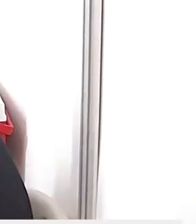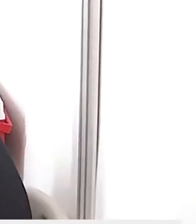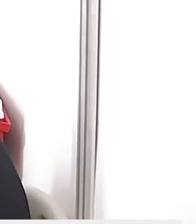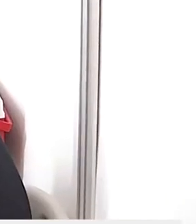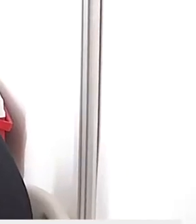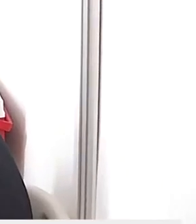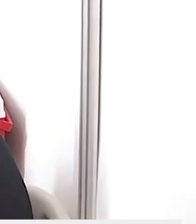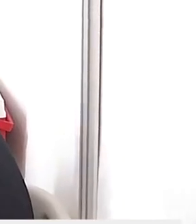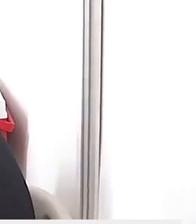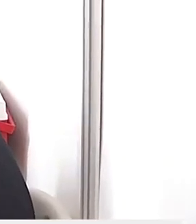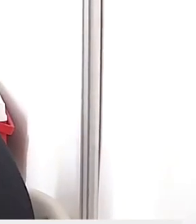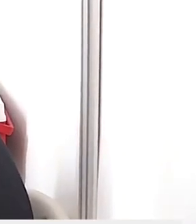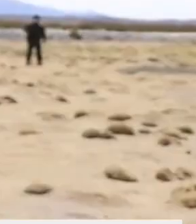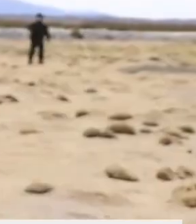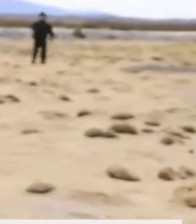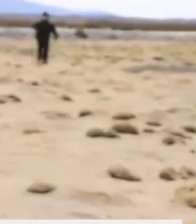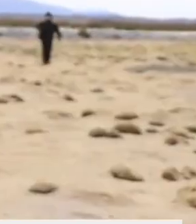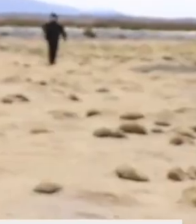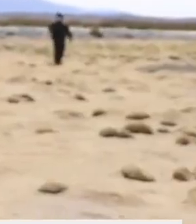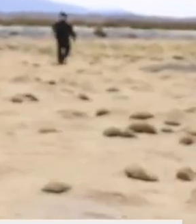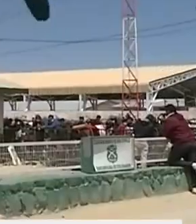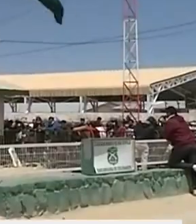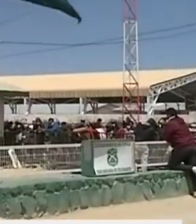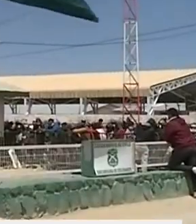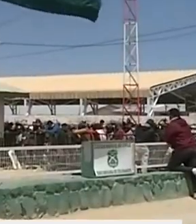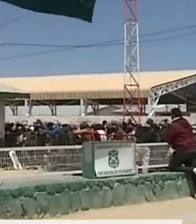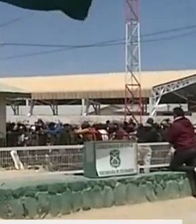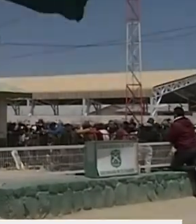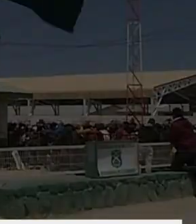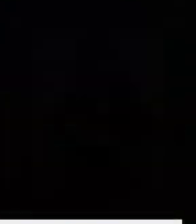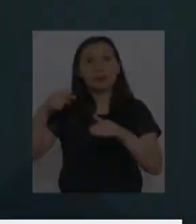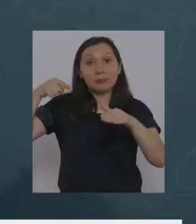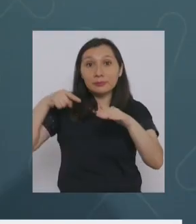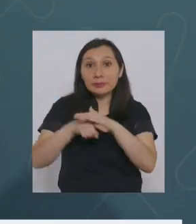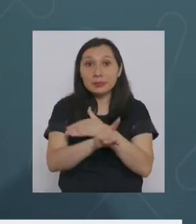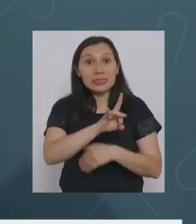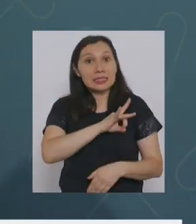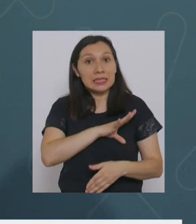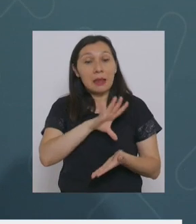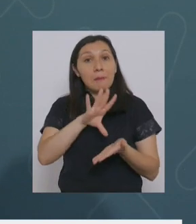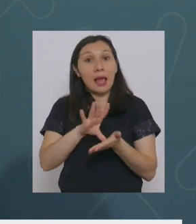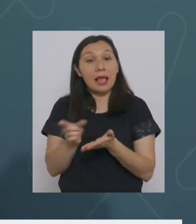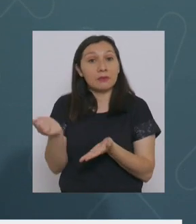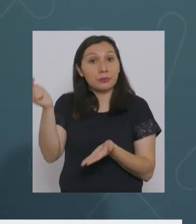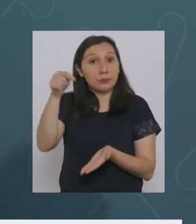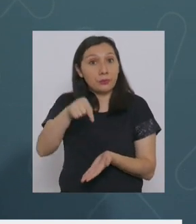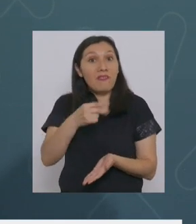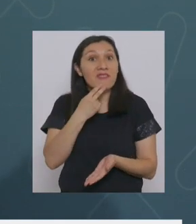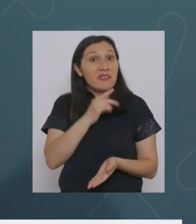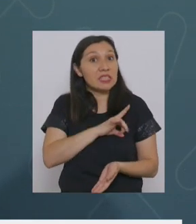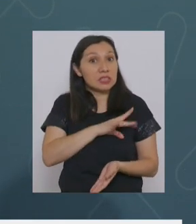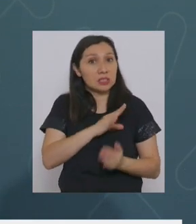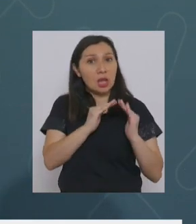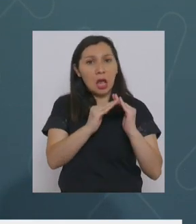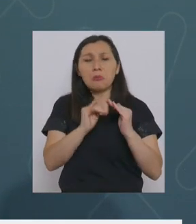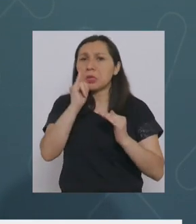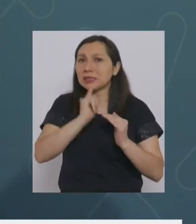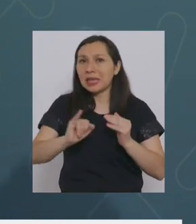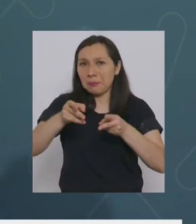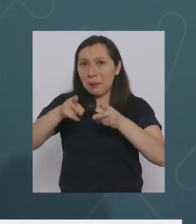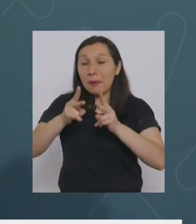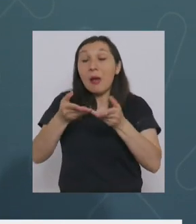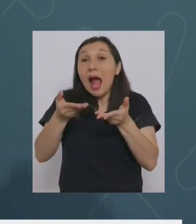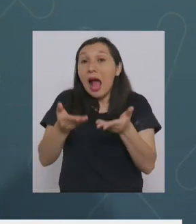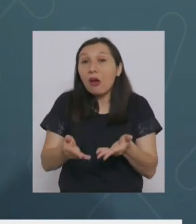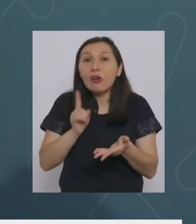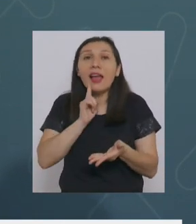de varias familias, la apertura de fronteras terrestres. La entrada de chilenos y extranjeros residentes en Chile siempre ha estado permitida y ahora